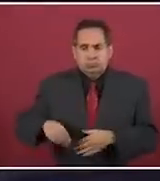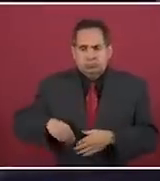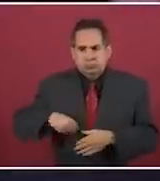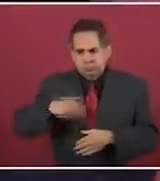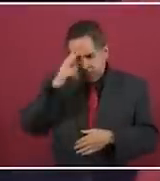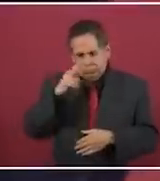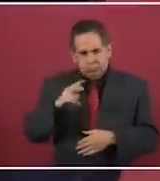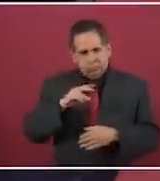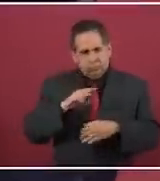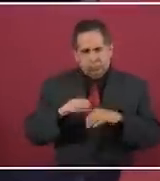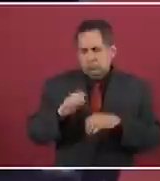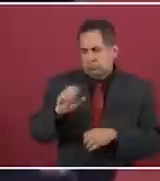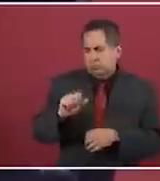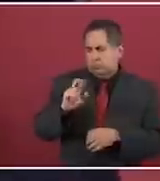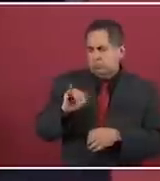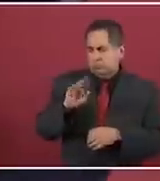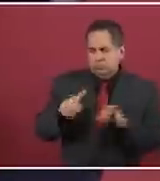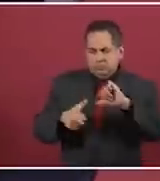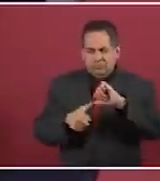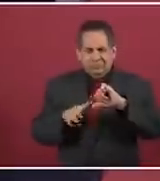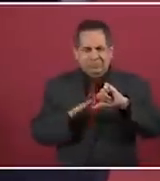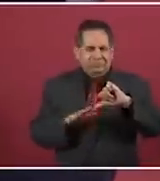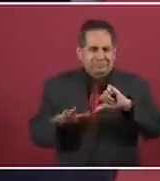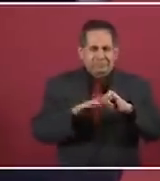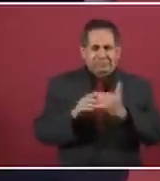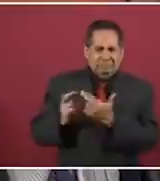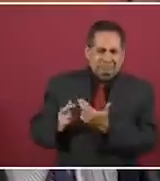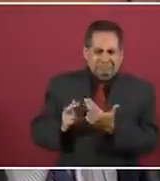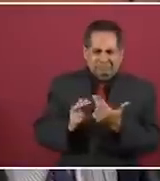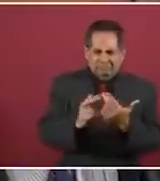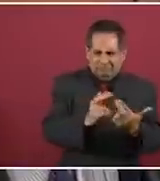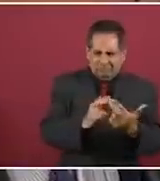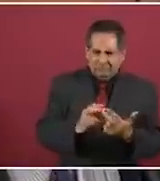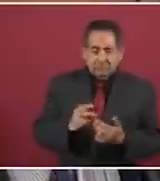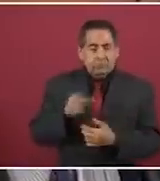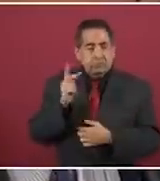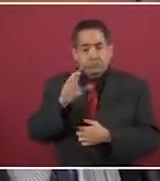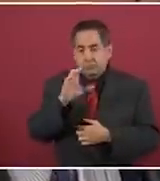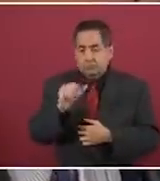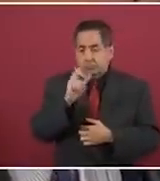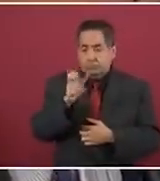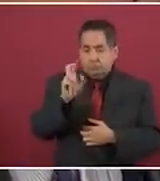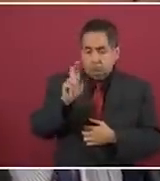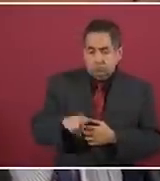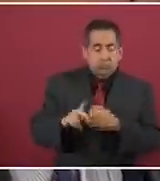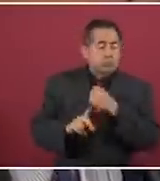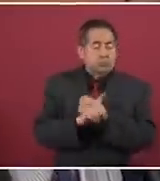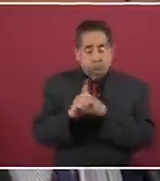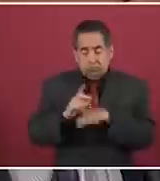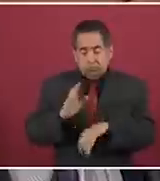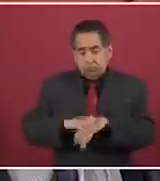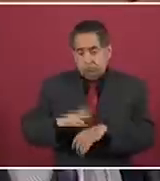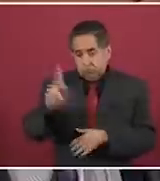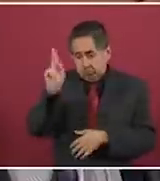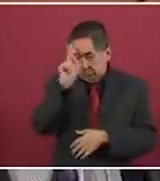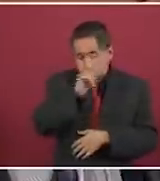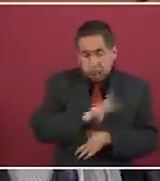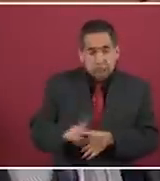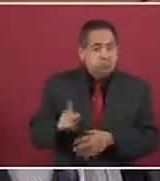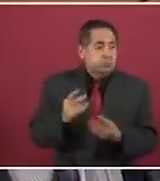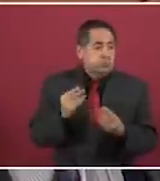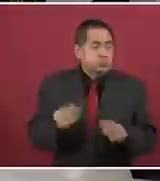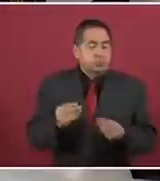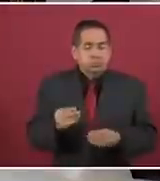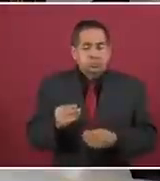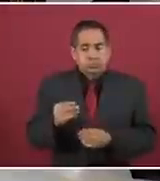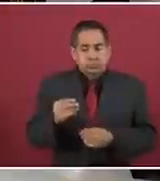Caribe y a muchas otras costas, pero en Cancún el problema parece ser que se está poniendo